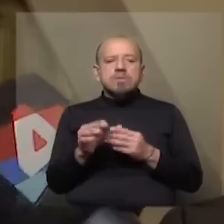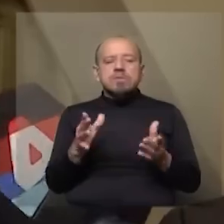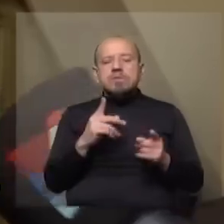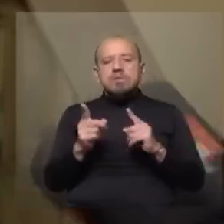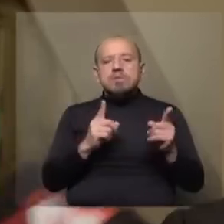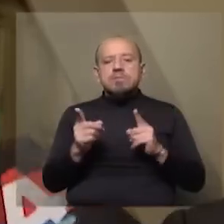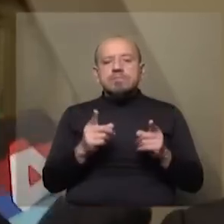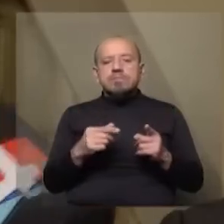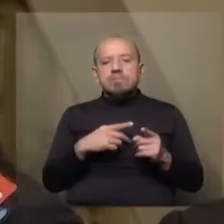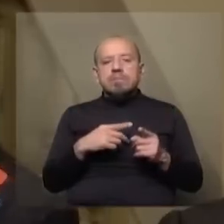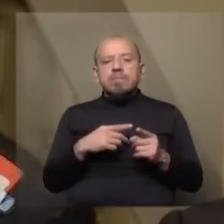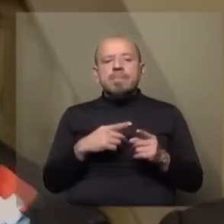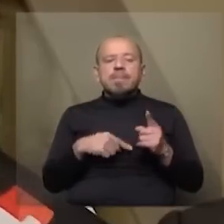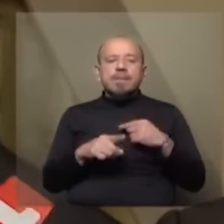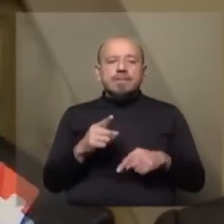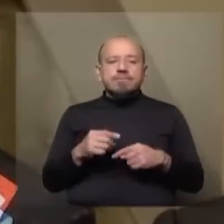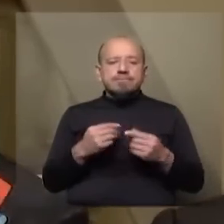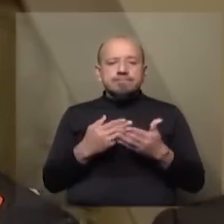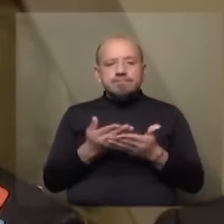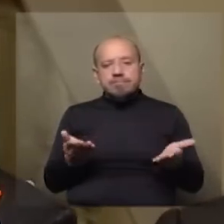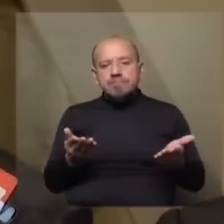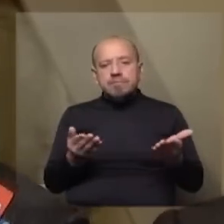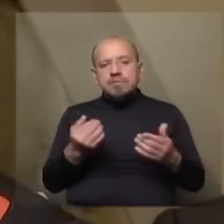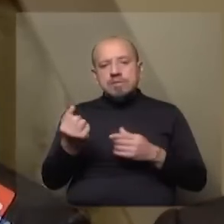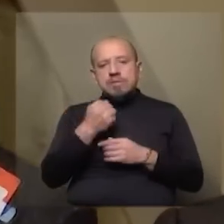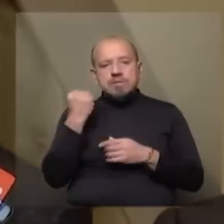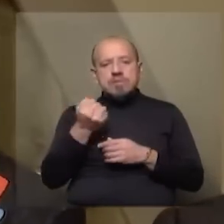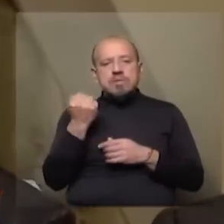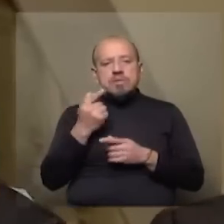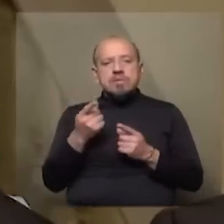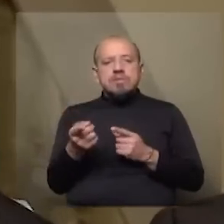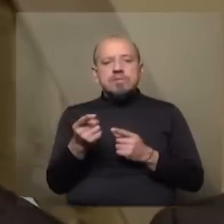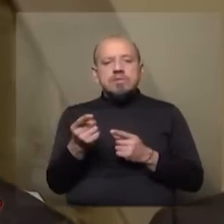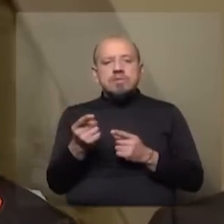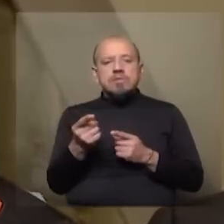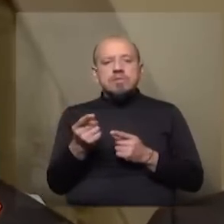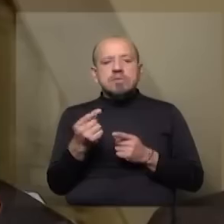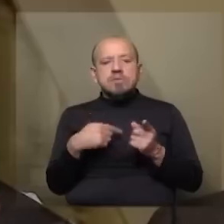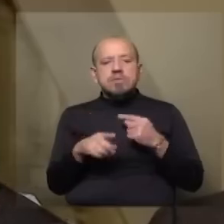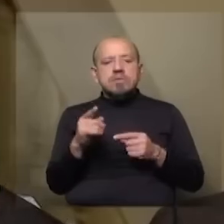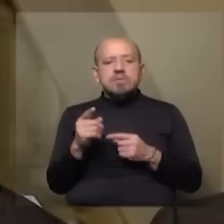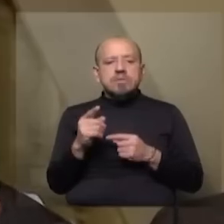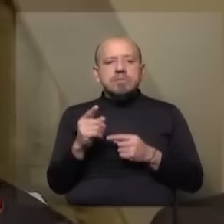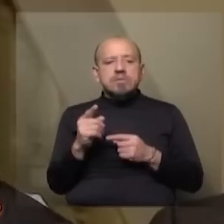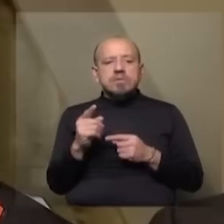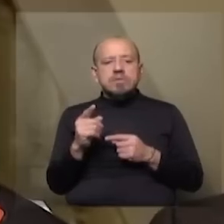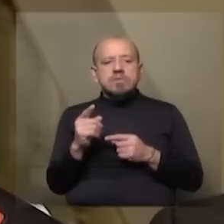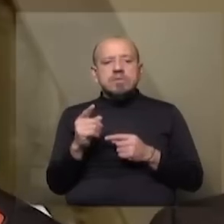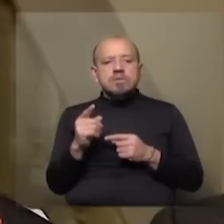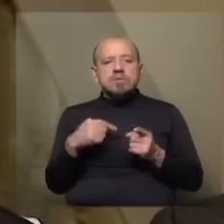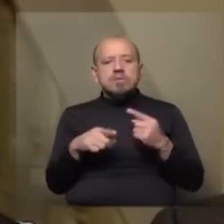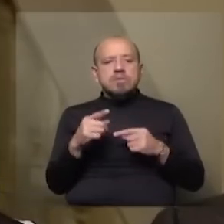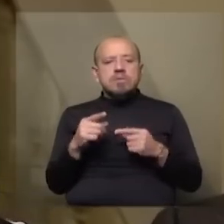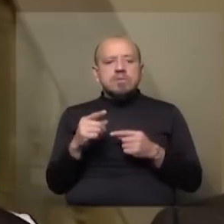otros que están arriba de la mesa pero creo que este es un paso muy importante de de de de de cultura de la coalición y para aquellos